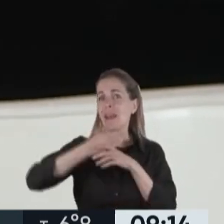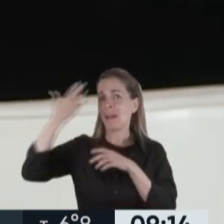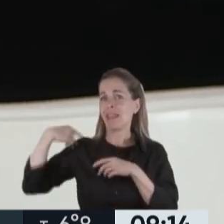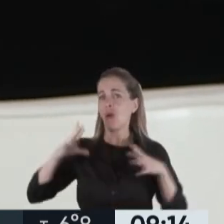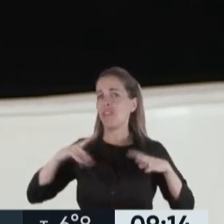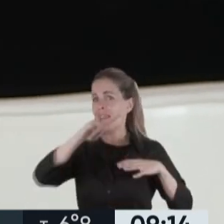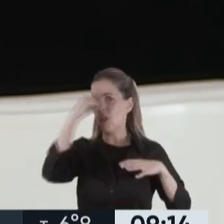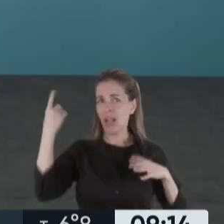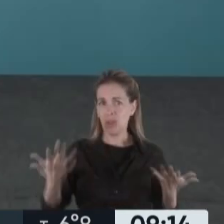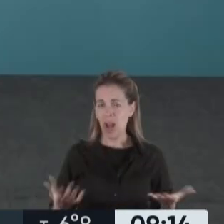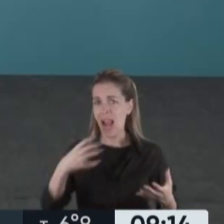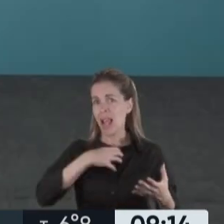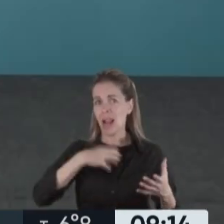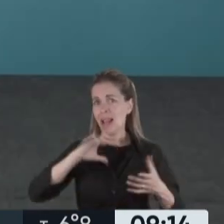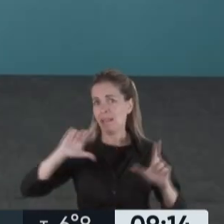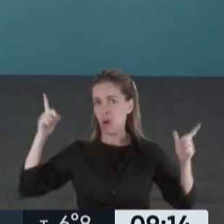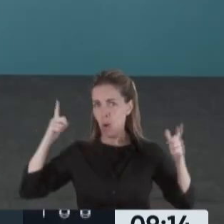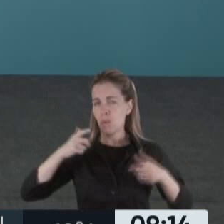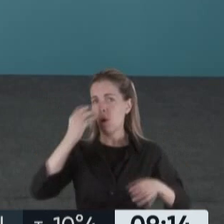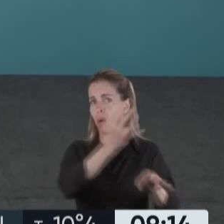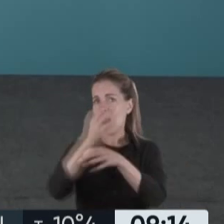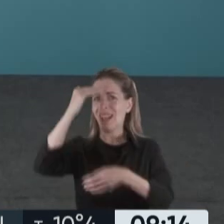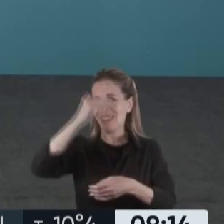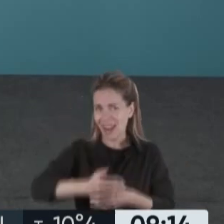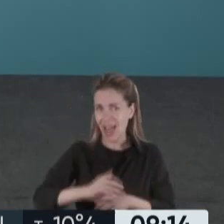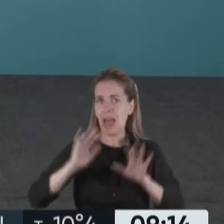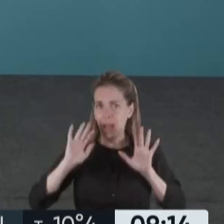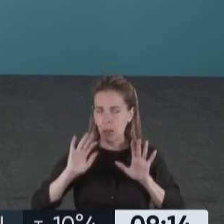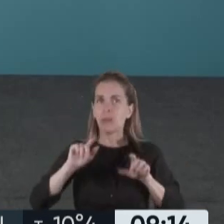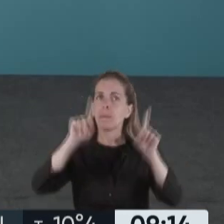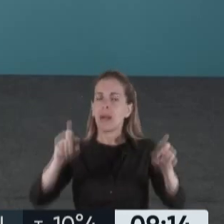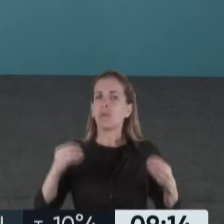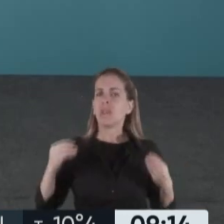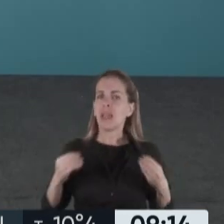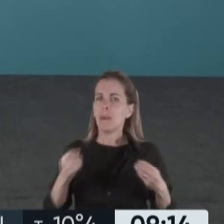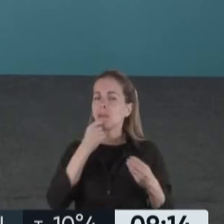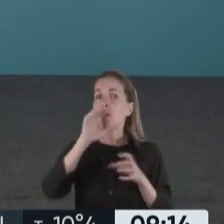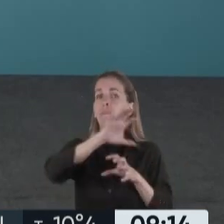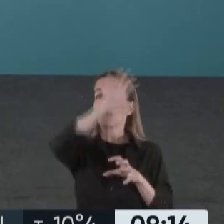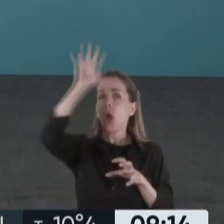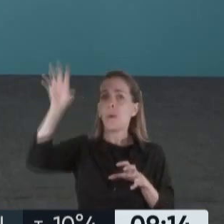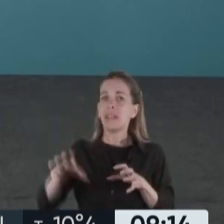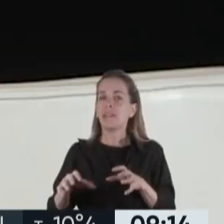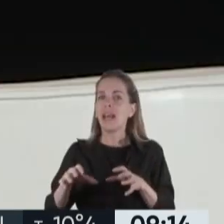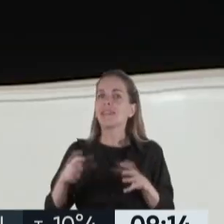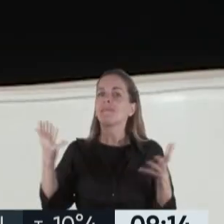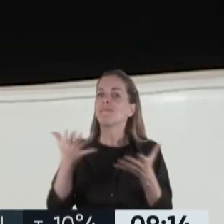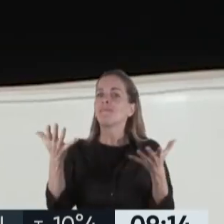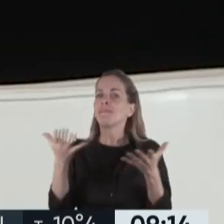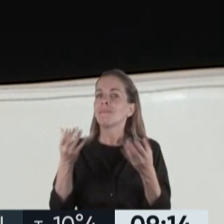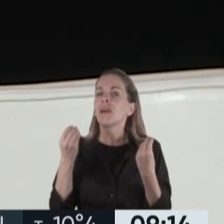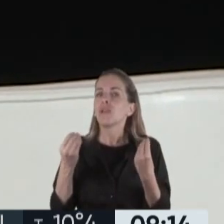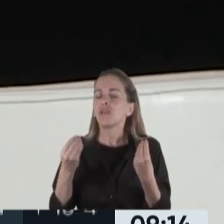por el presidente Alberto Fernández. La pregunta es, porque cuando se le consulta a las provincias, muchas no tienen los recursos económicos para